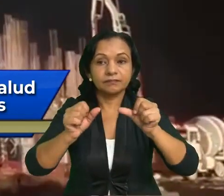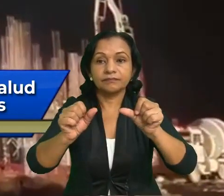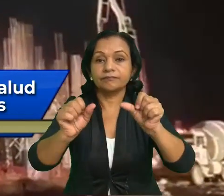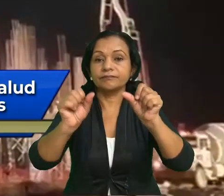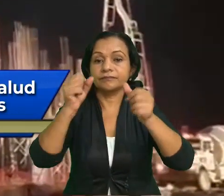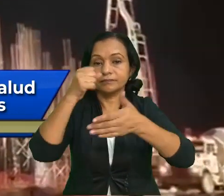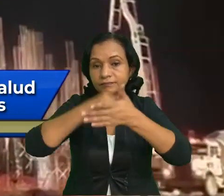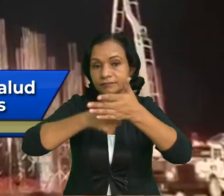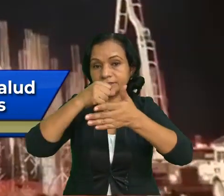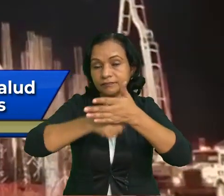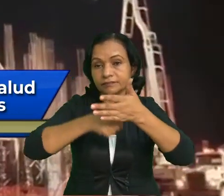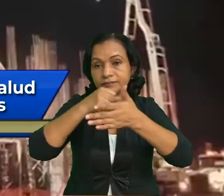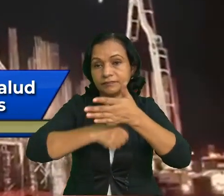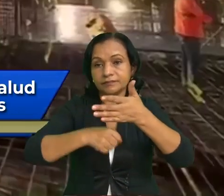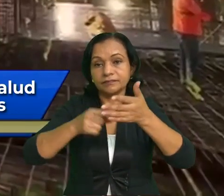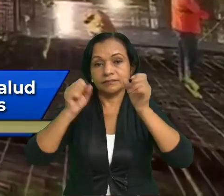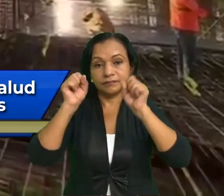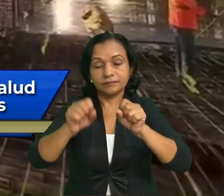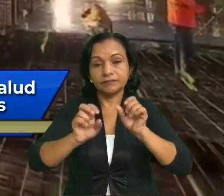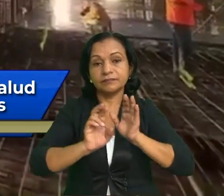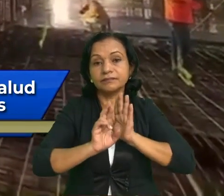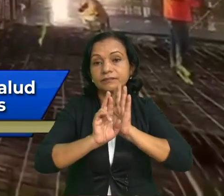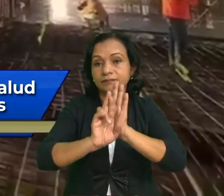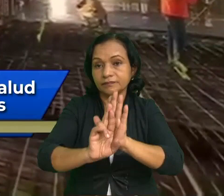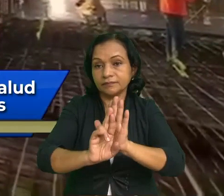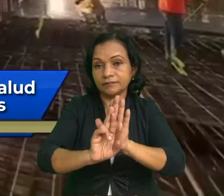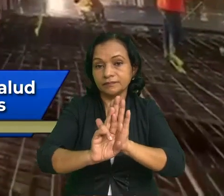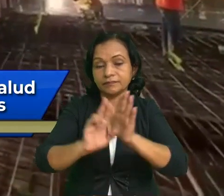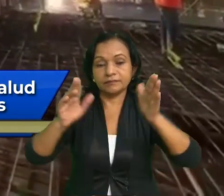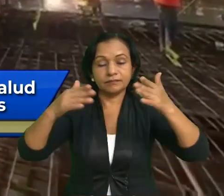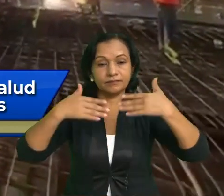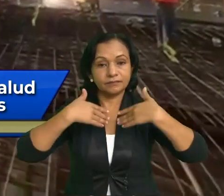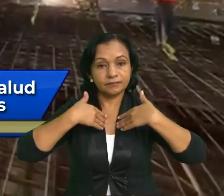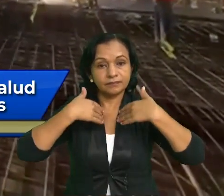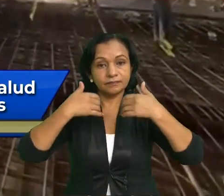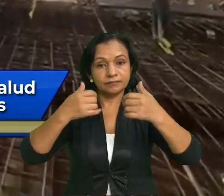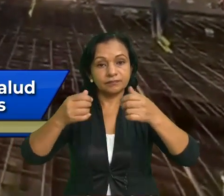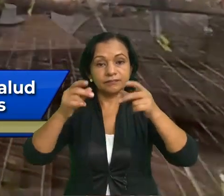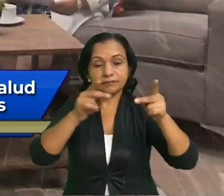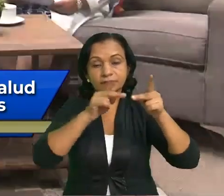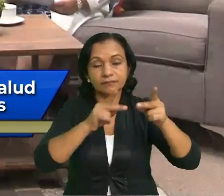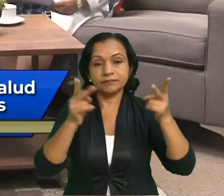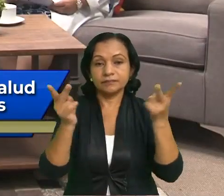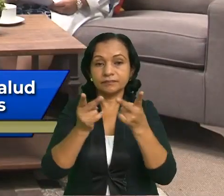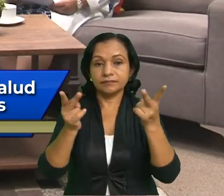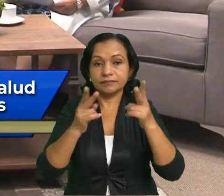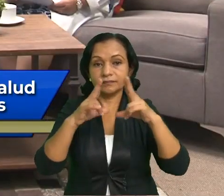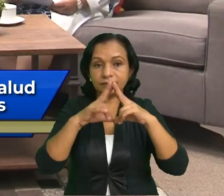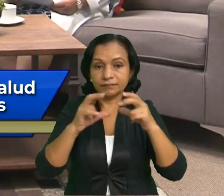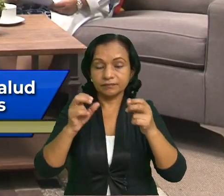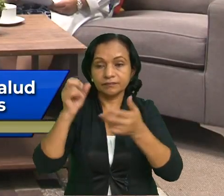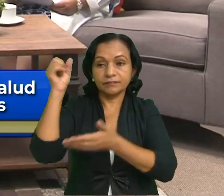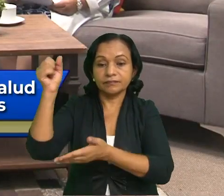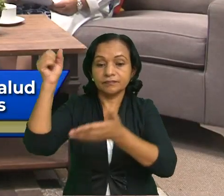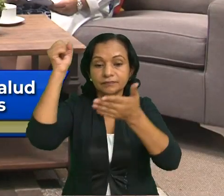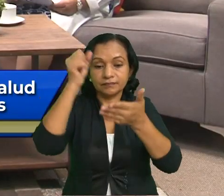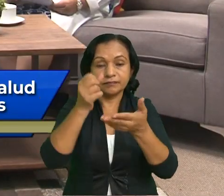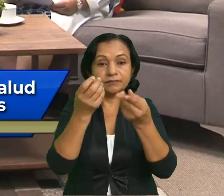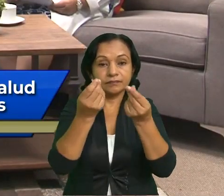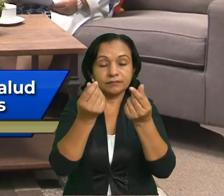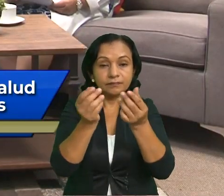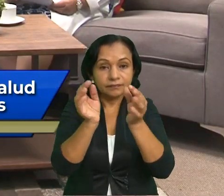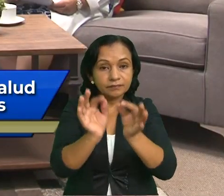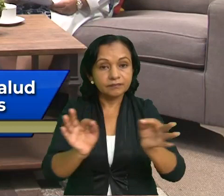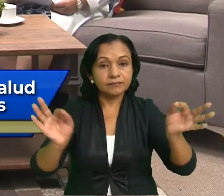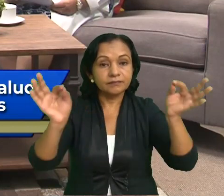fortaleciendo la capacidad de respuesta en salud para nuestra población estos son son inversiones muy importantes